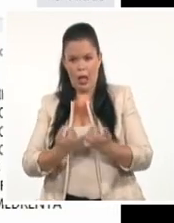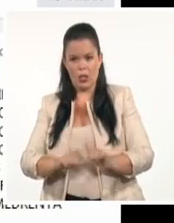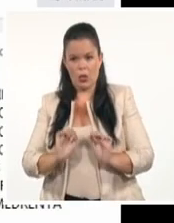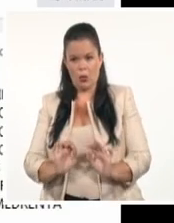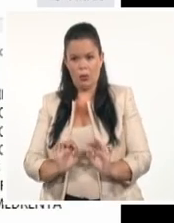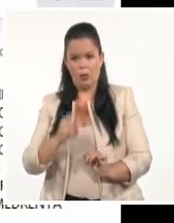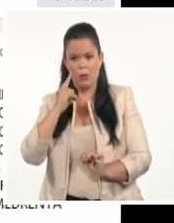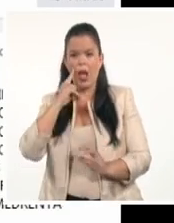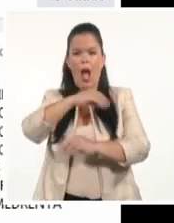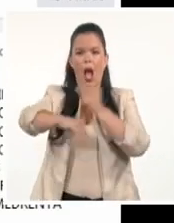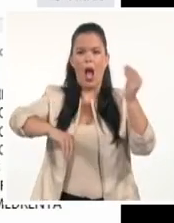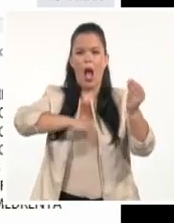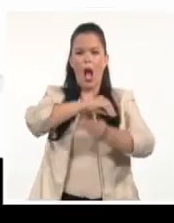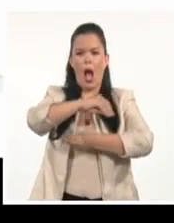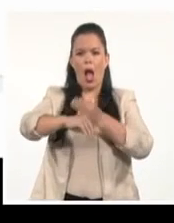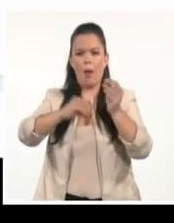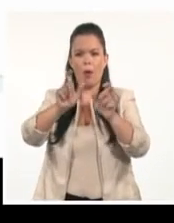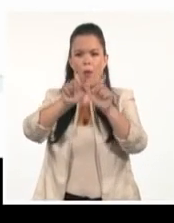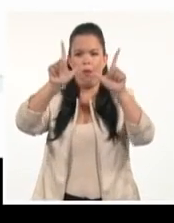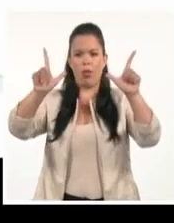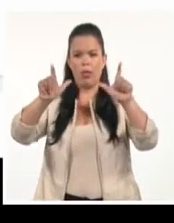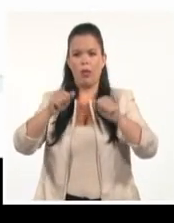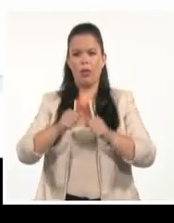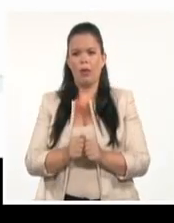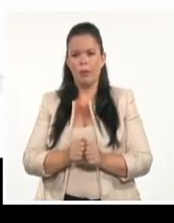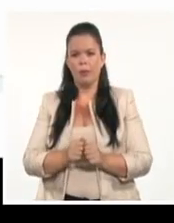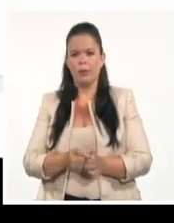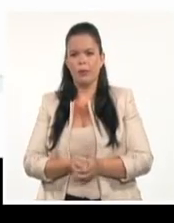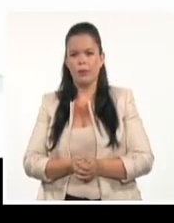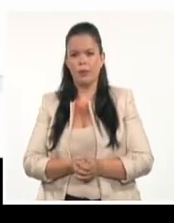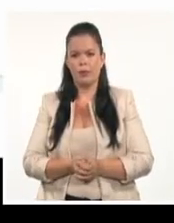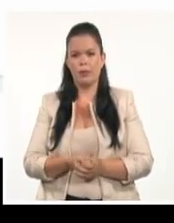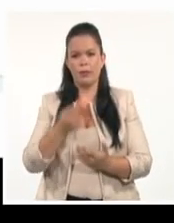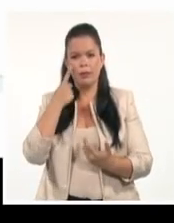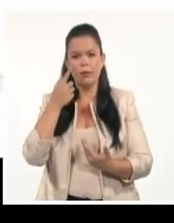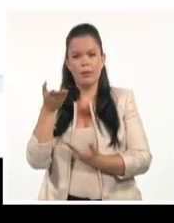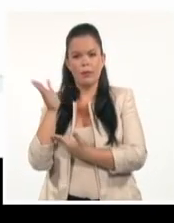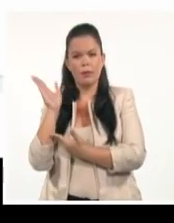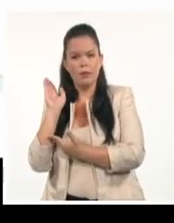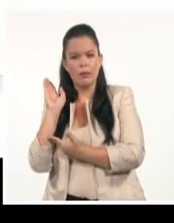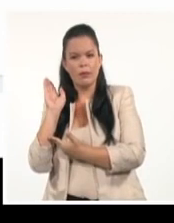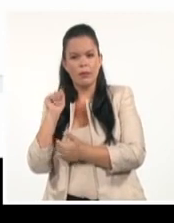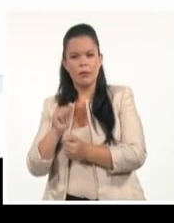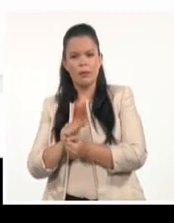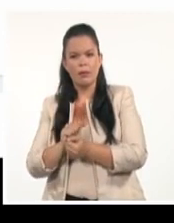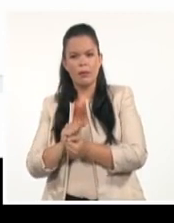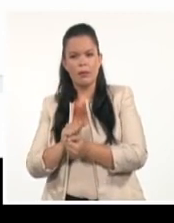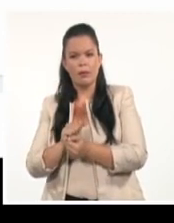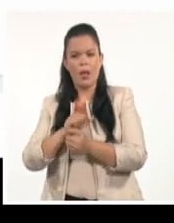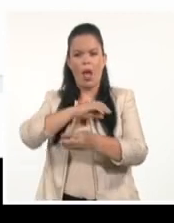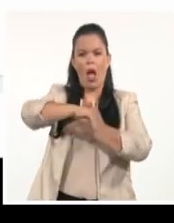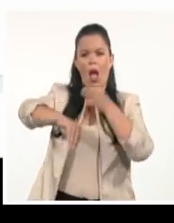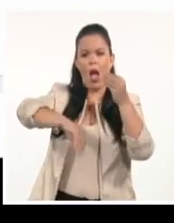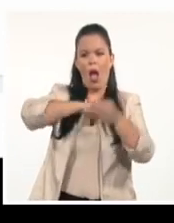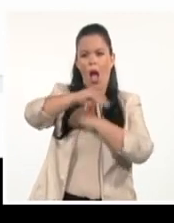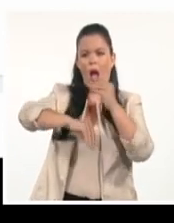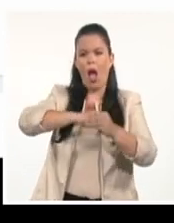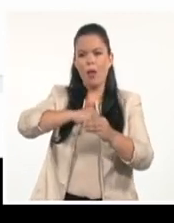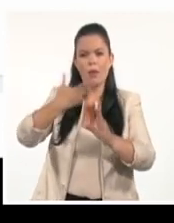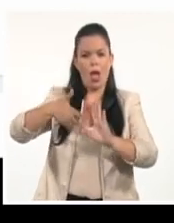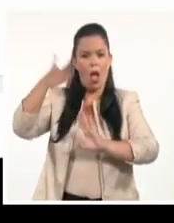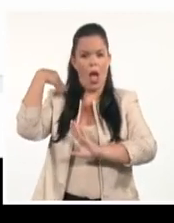cambió. Tenemos otras imágenes. Ven aquí abajo, SOS Cuba. Ella cambió su imagen de portada. Esta era la que tenía